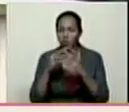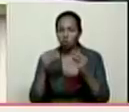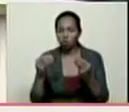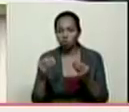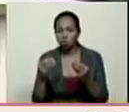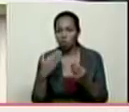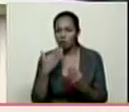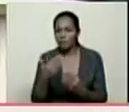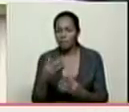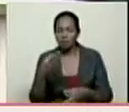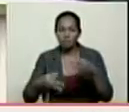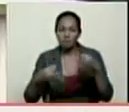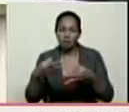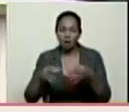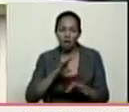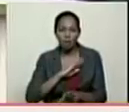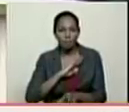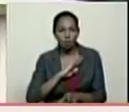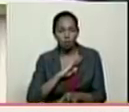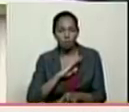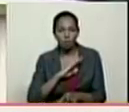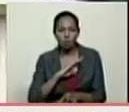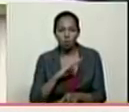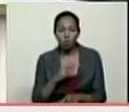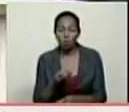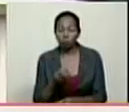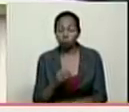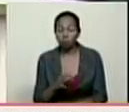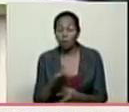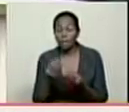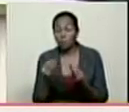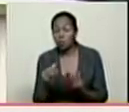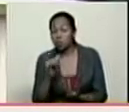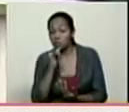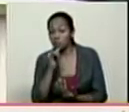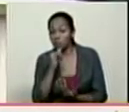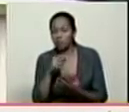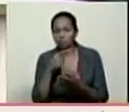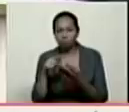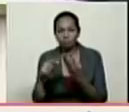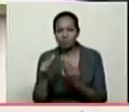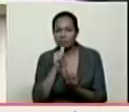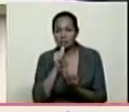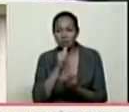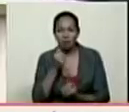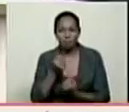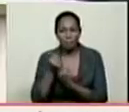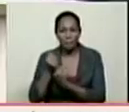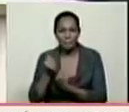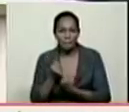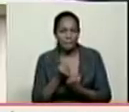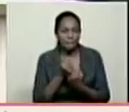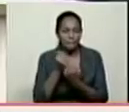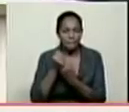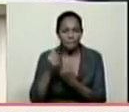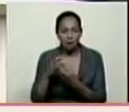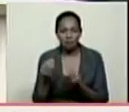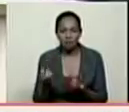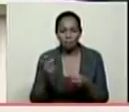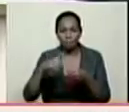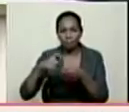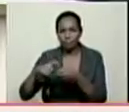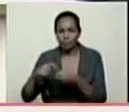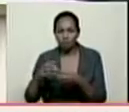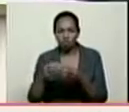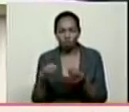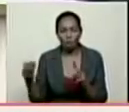de los fiscales del Ministerio Público y nos ha dado muchísimas luces acerca de quiénes son sus cómplices, quiénes estuvieron involucrados en todo el